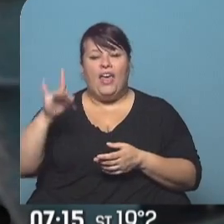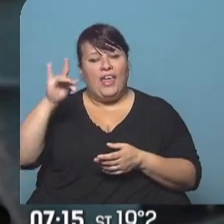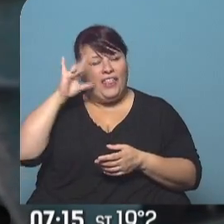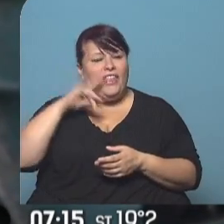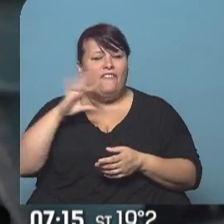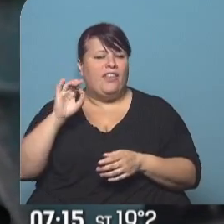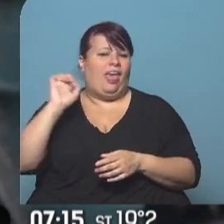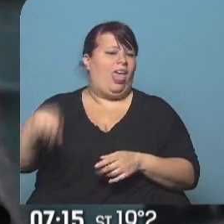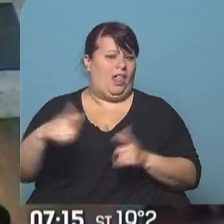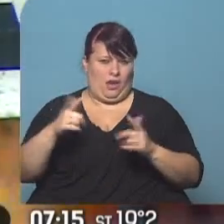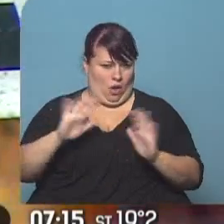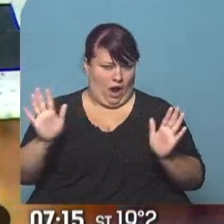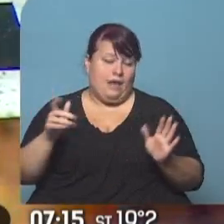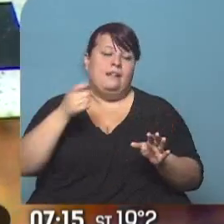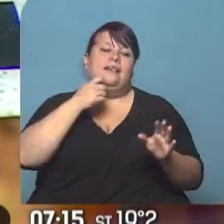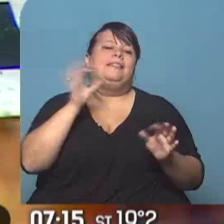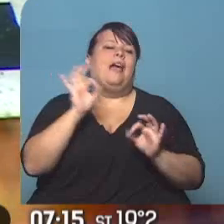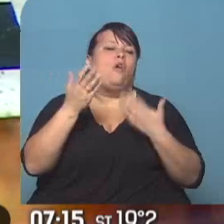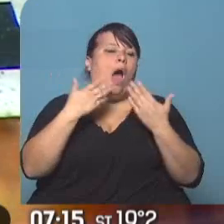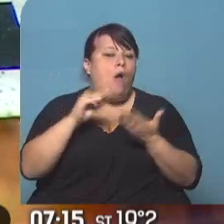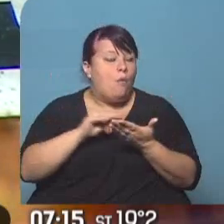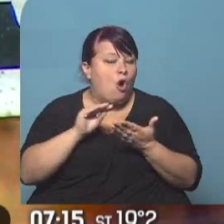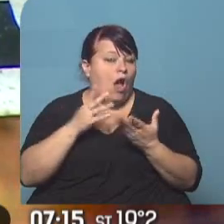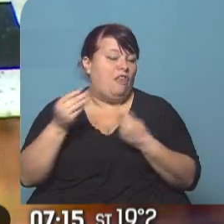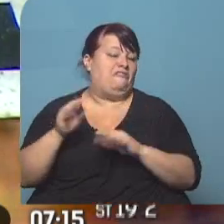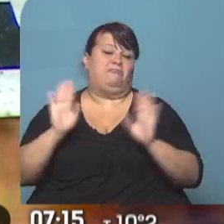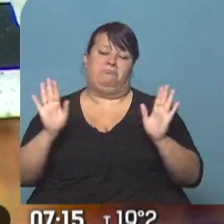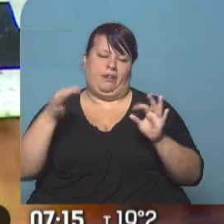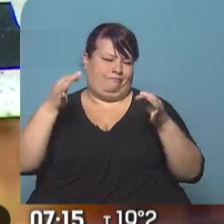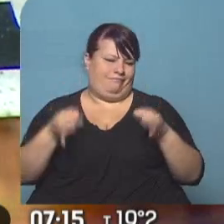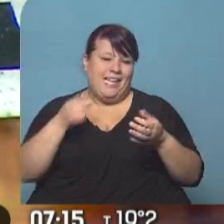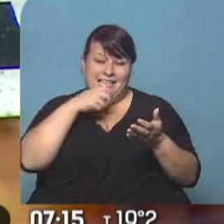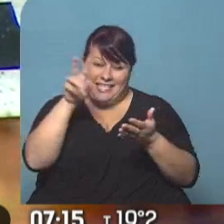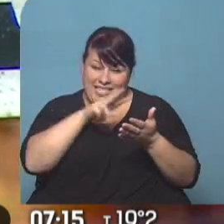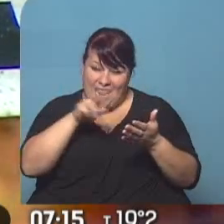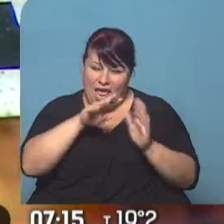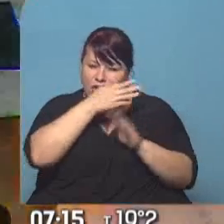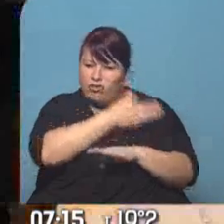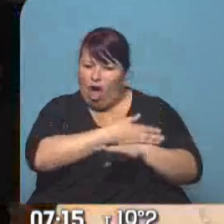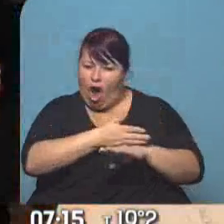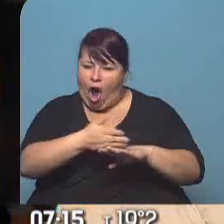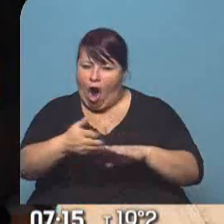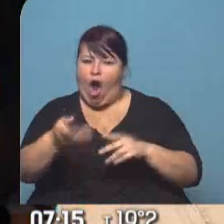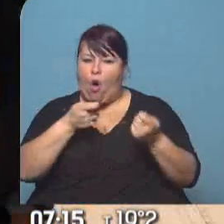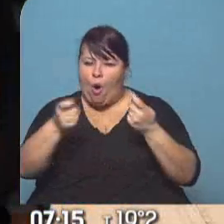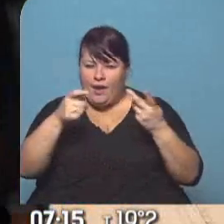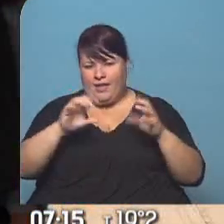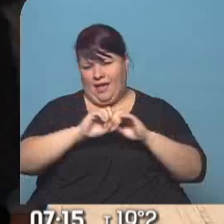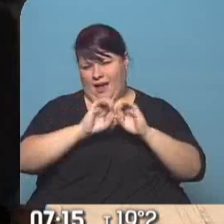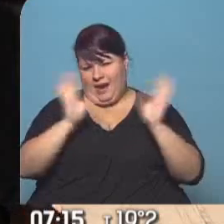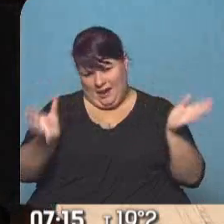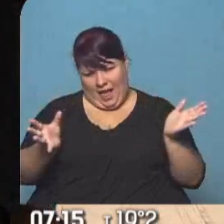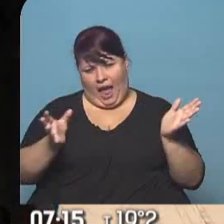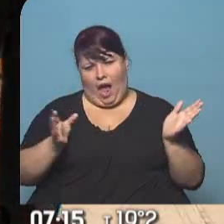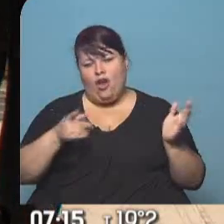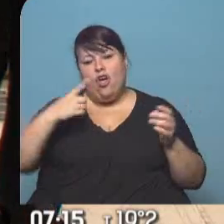no puede ignorarlo, salvo que no haya hablado con sus abogados defensores, pero claramente leyendo el desarrollo de todas las actuaciones queda muy en claro que todo